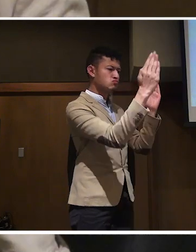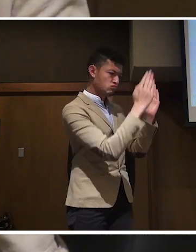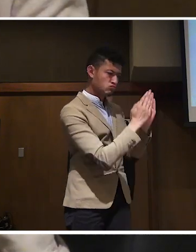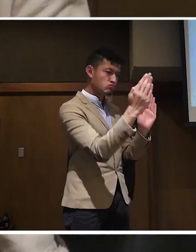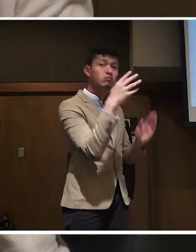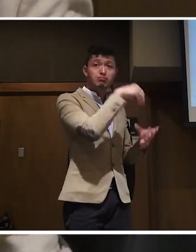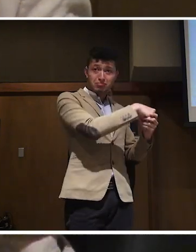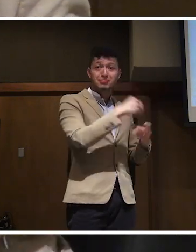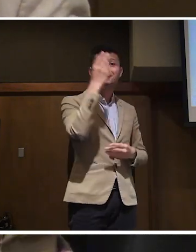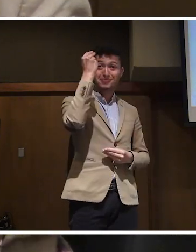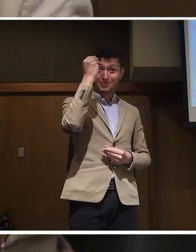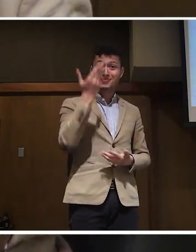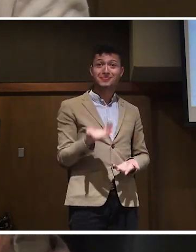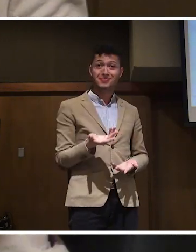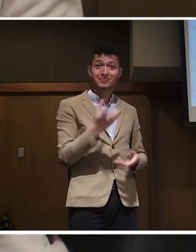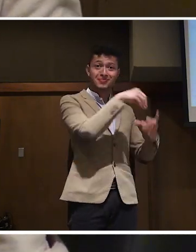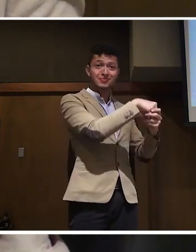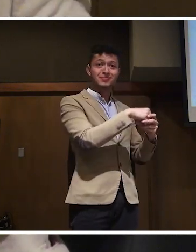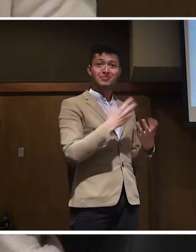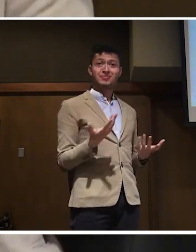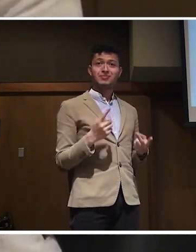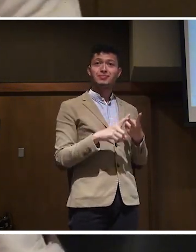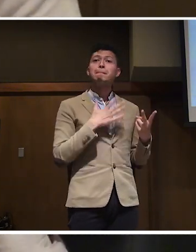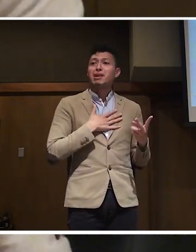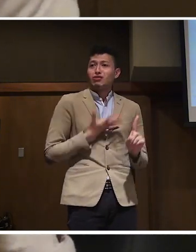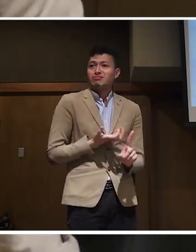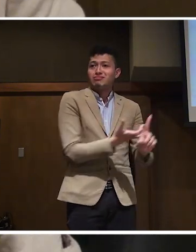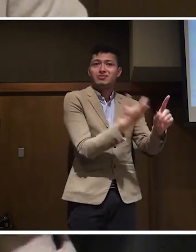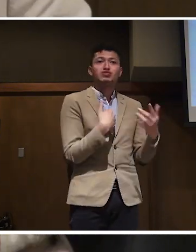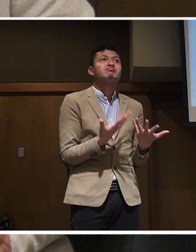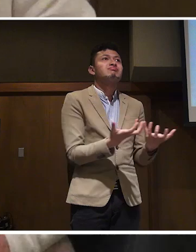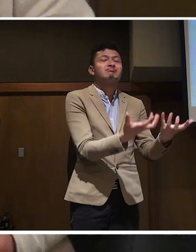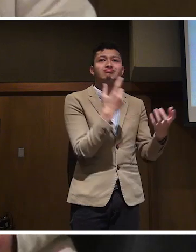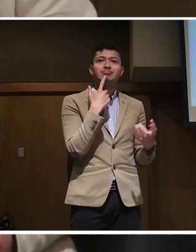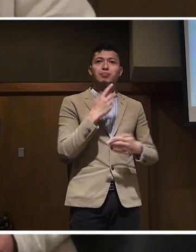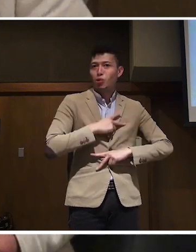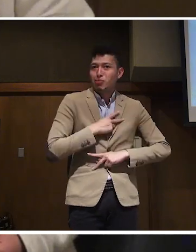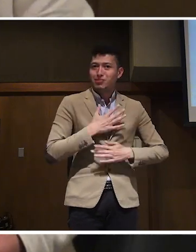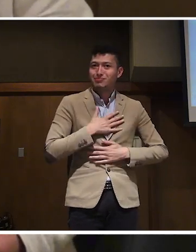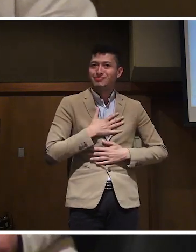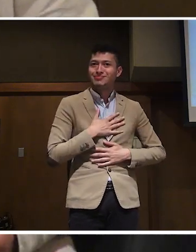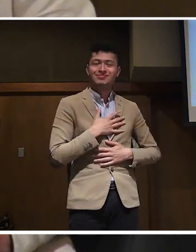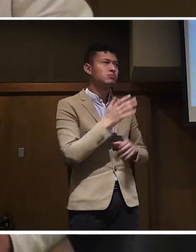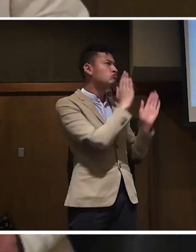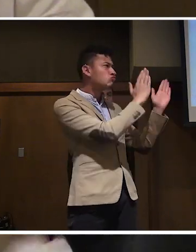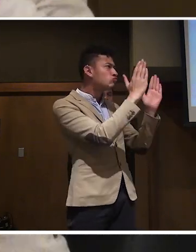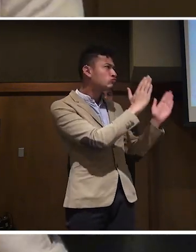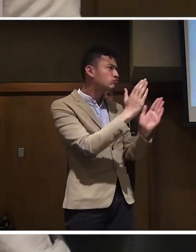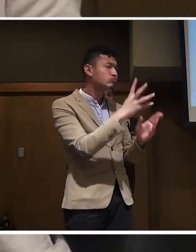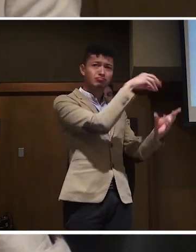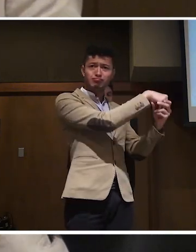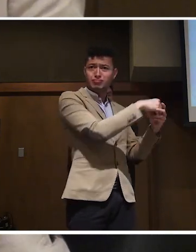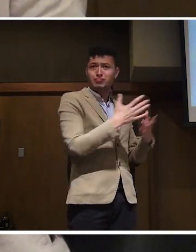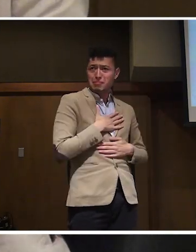sus valores, tiene sus ciertas intenciones propias de uno, digamos. En su biblioteca personal